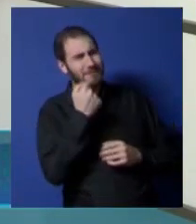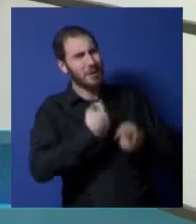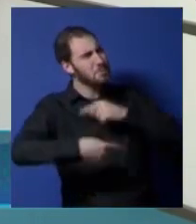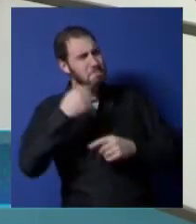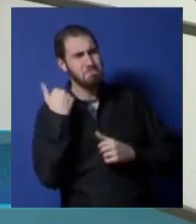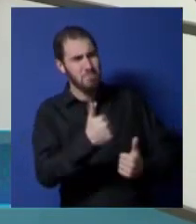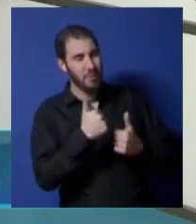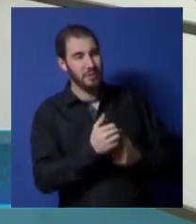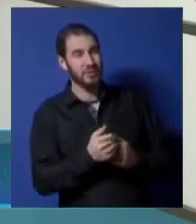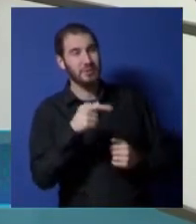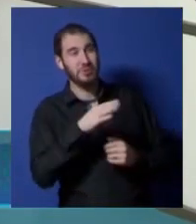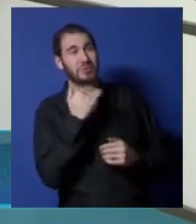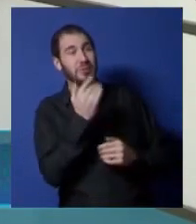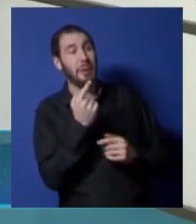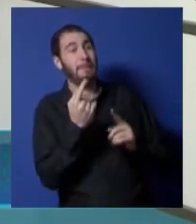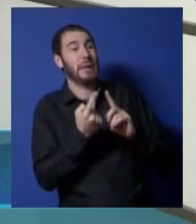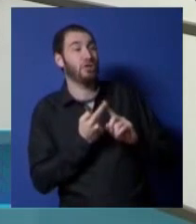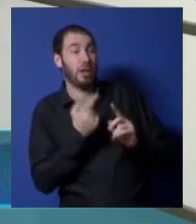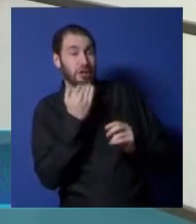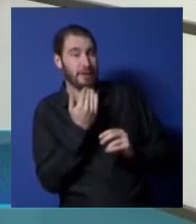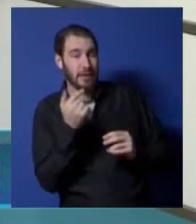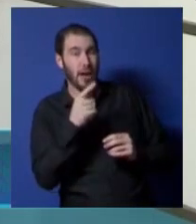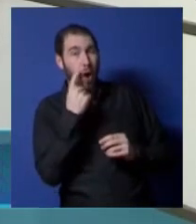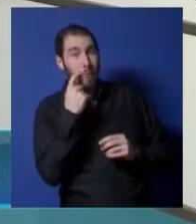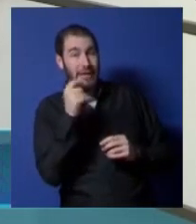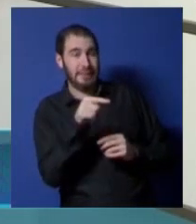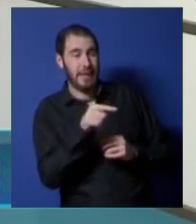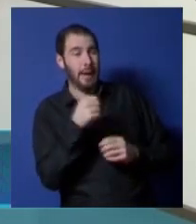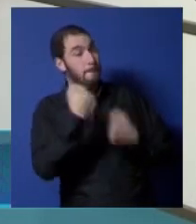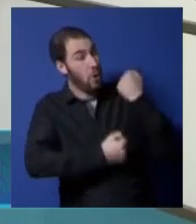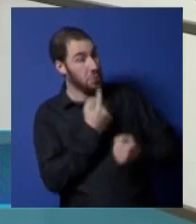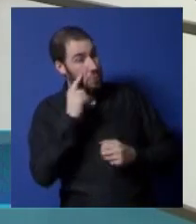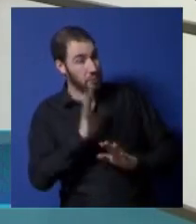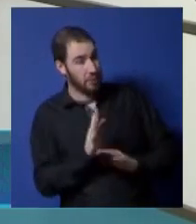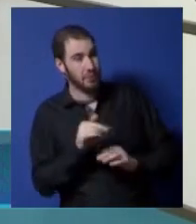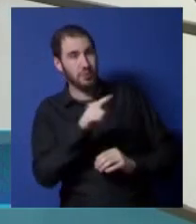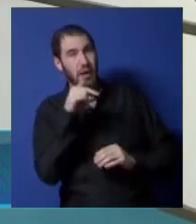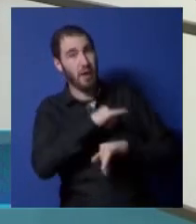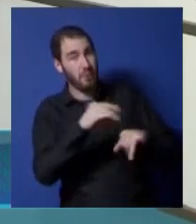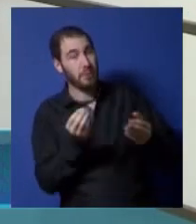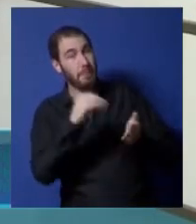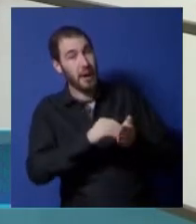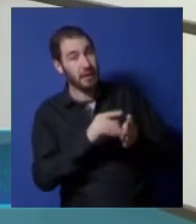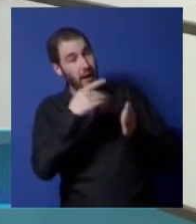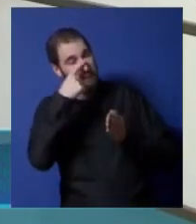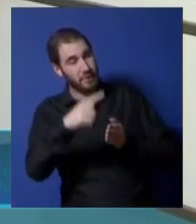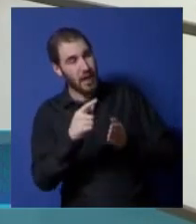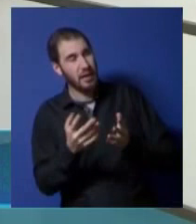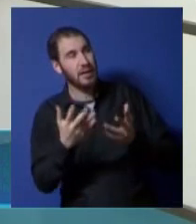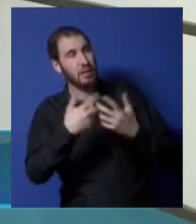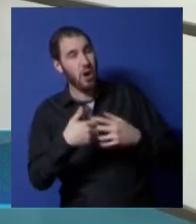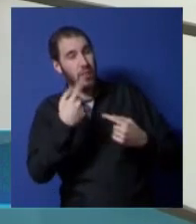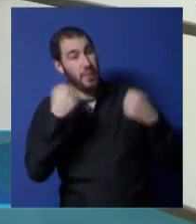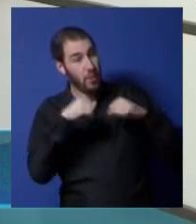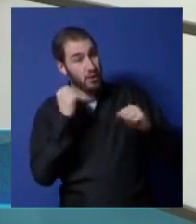historia. La verdad que yo no conocía personalmente que Humberto Barloa fue boxeador. Y nos queda más información sobre el final del bloque, más de la coyuntura y toda la